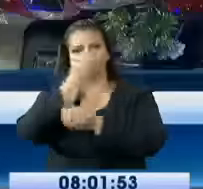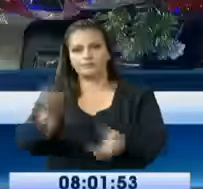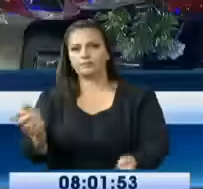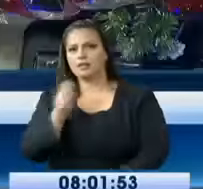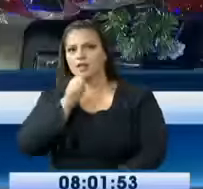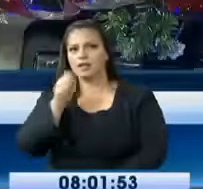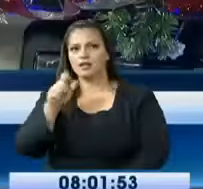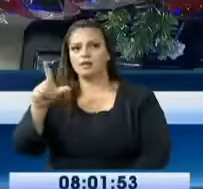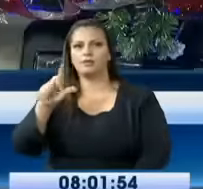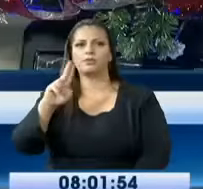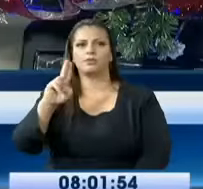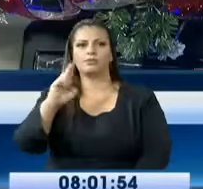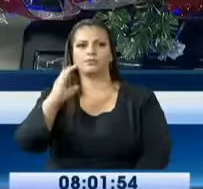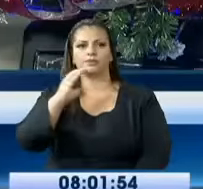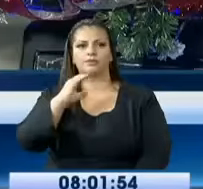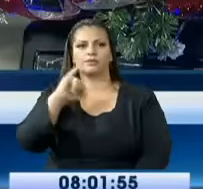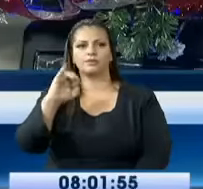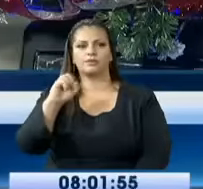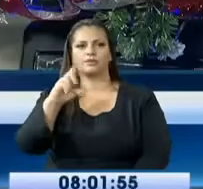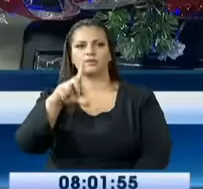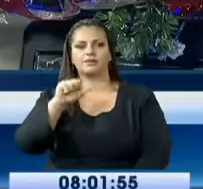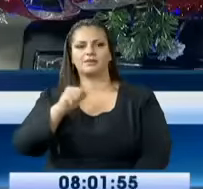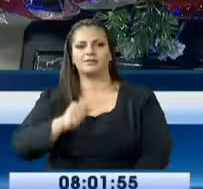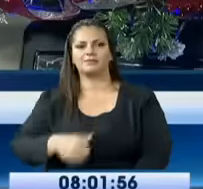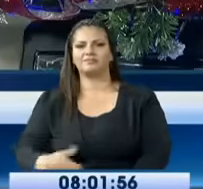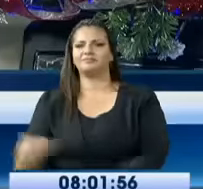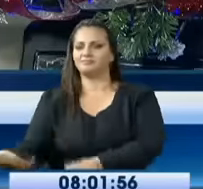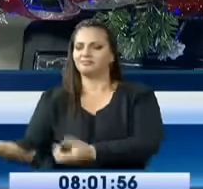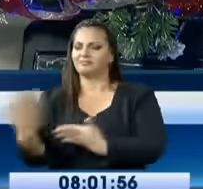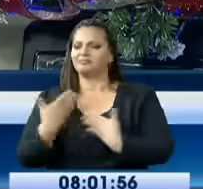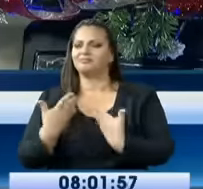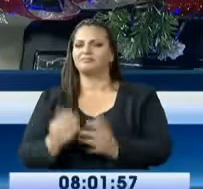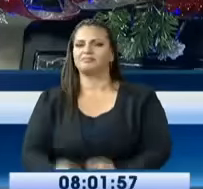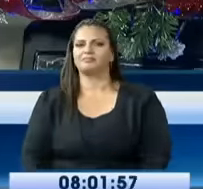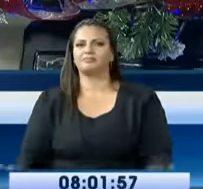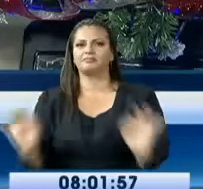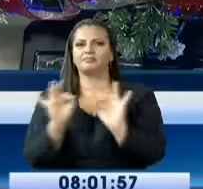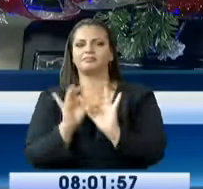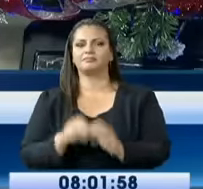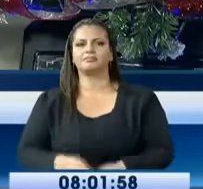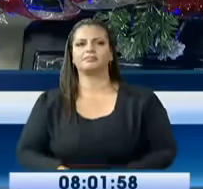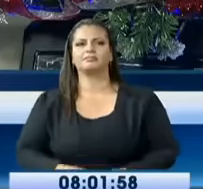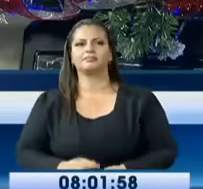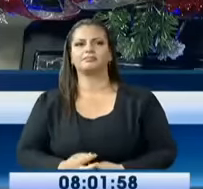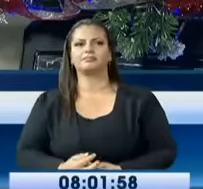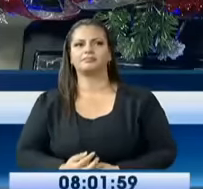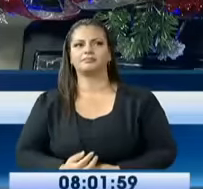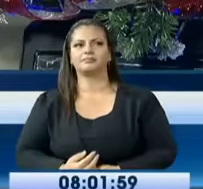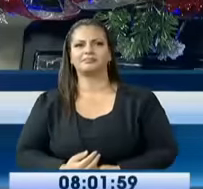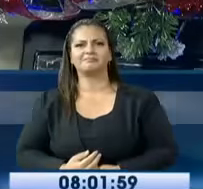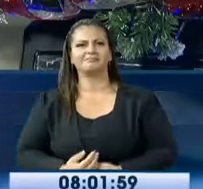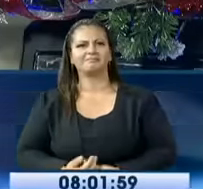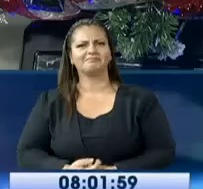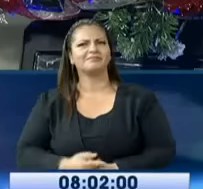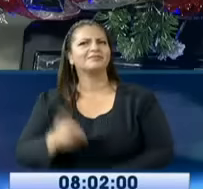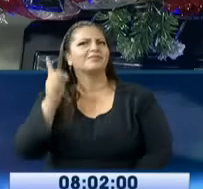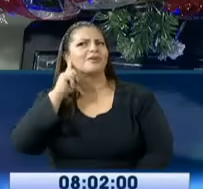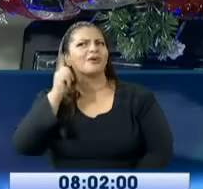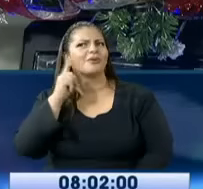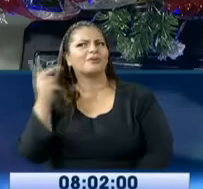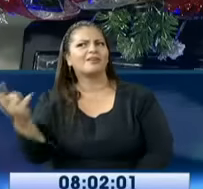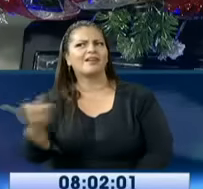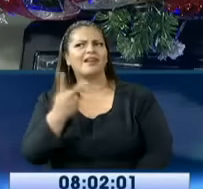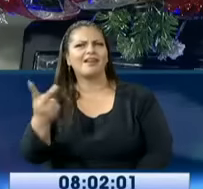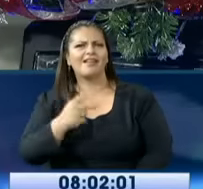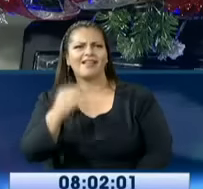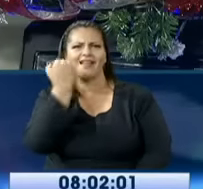Con Luxola Salazar, quien nos tiene una importante información. Me encanta la buena energía con la que ustedes